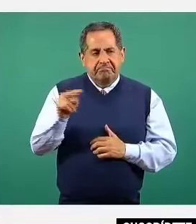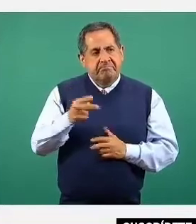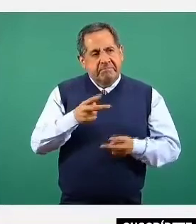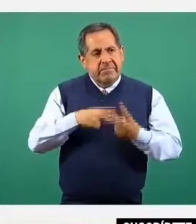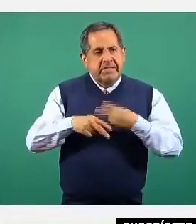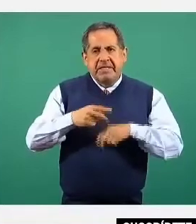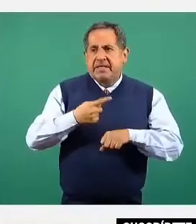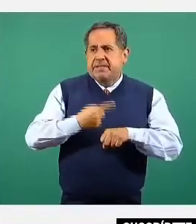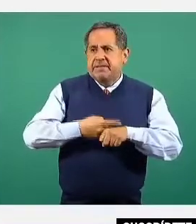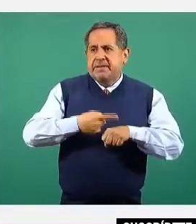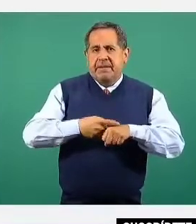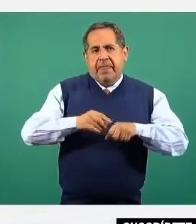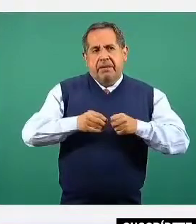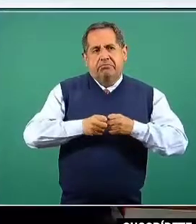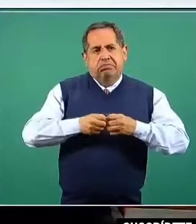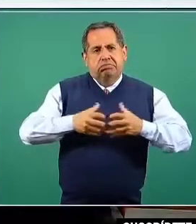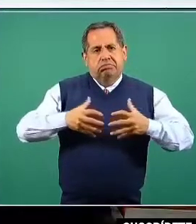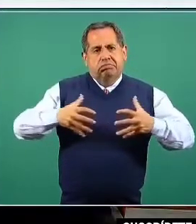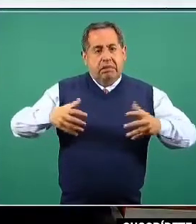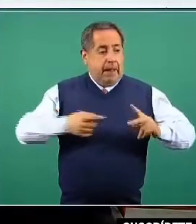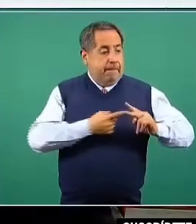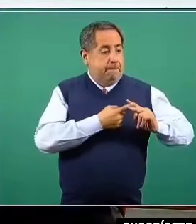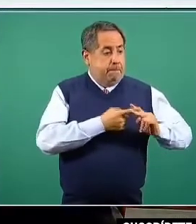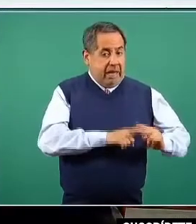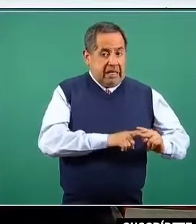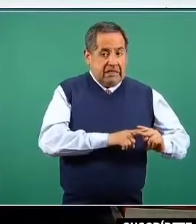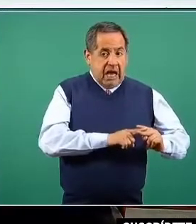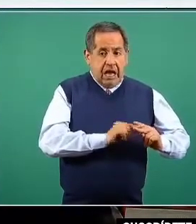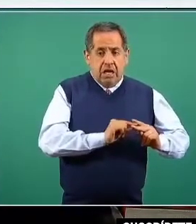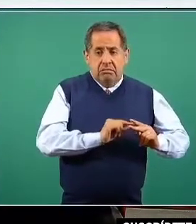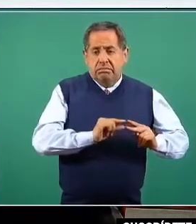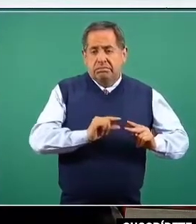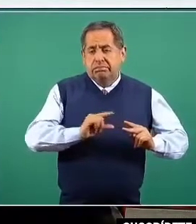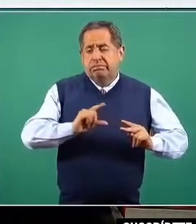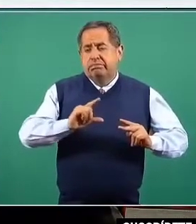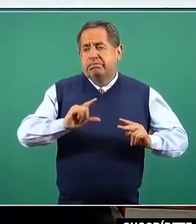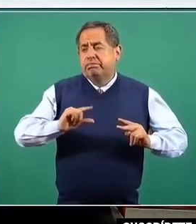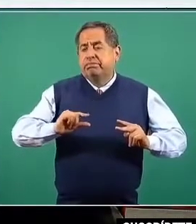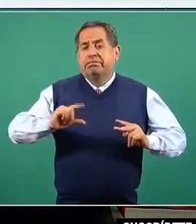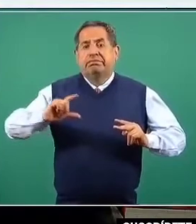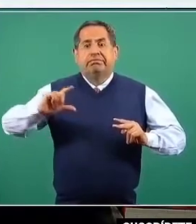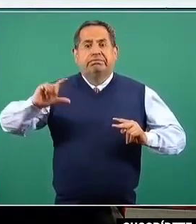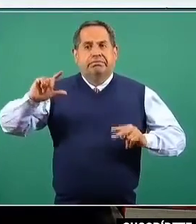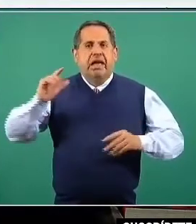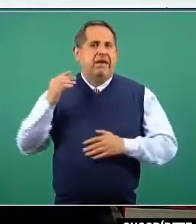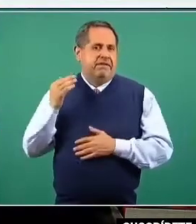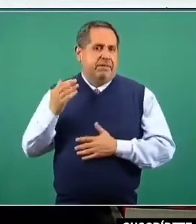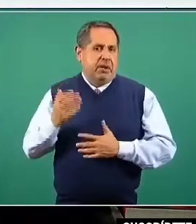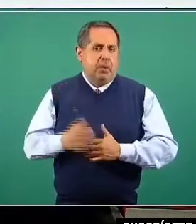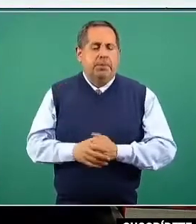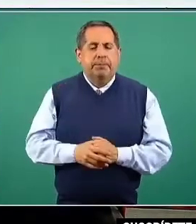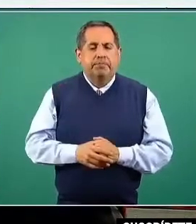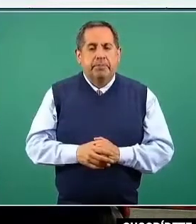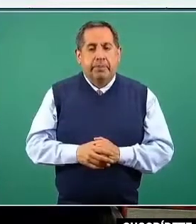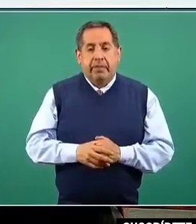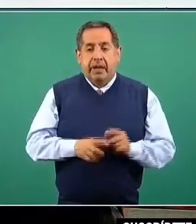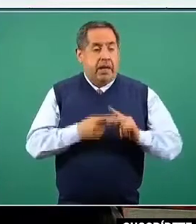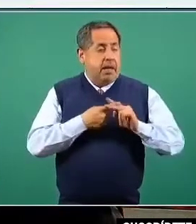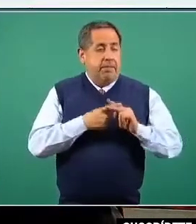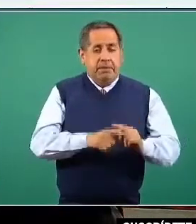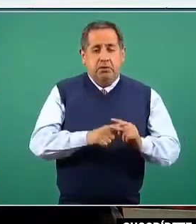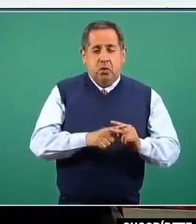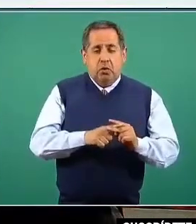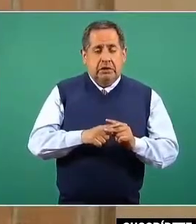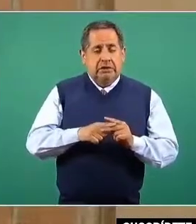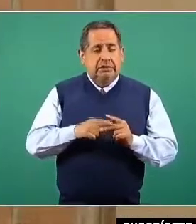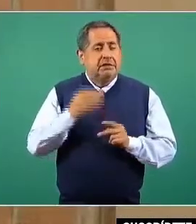en el país desde que inició la misma a fines del mes de febrero. Como vemos, desde que inició la temporada